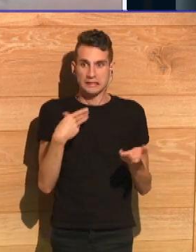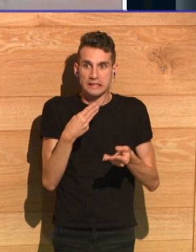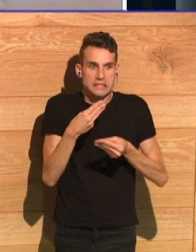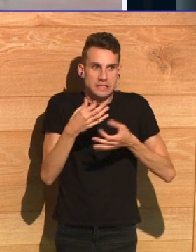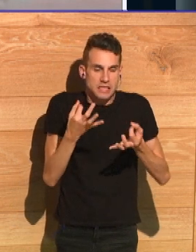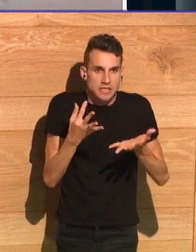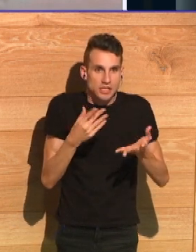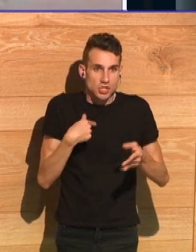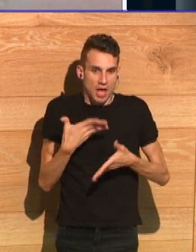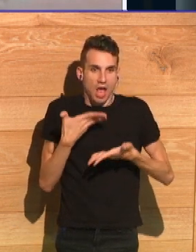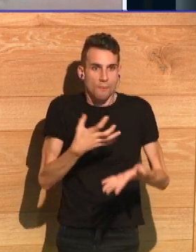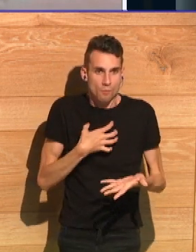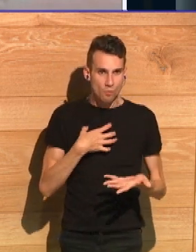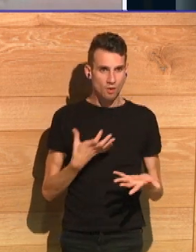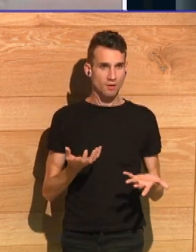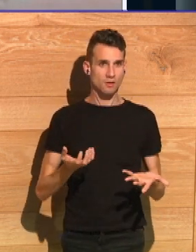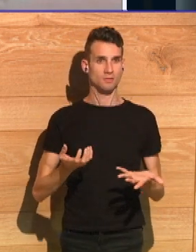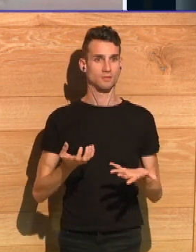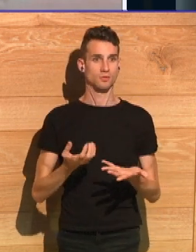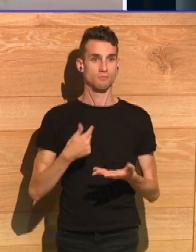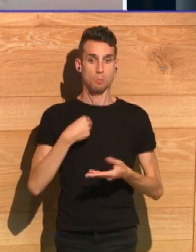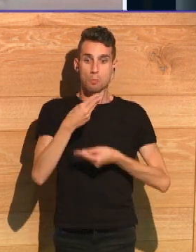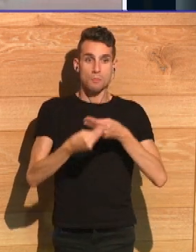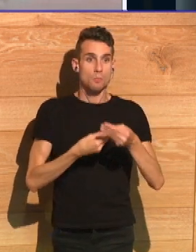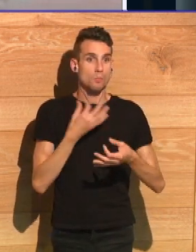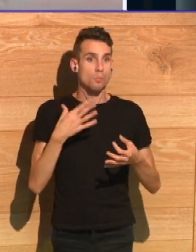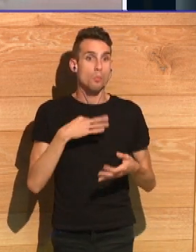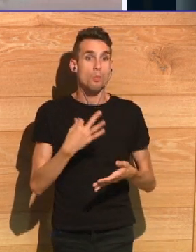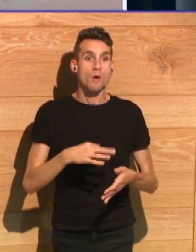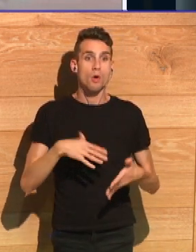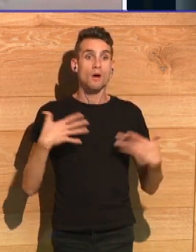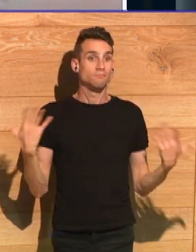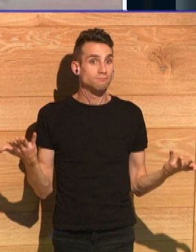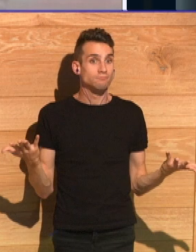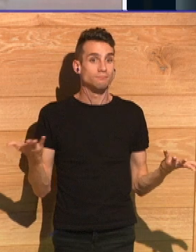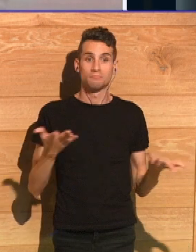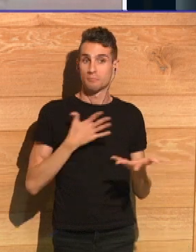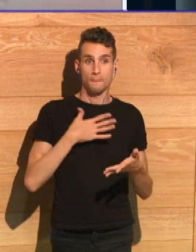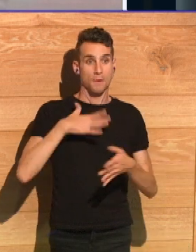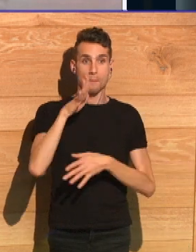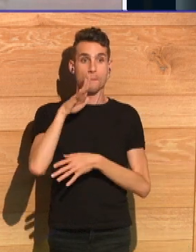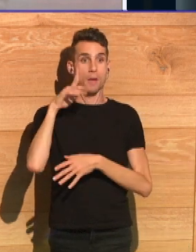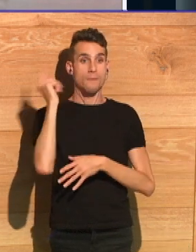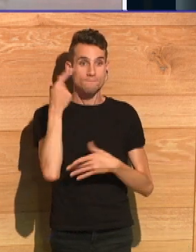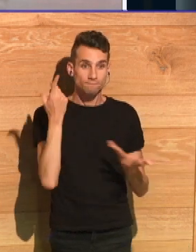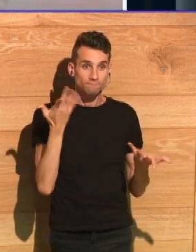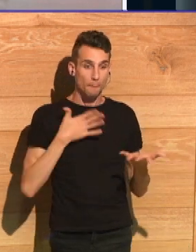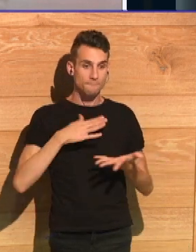al planeta. Lo único que puedo hacer es, bueno, esta es mi habilidad, este es mi talento.